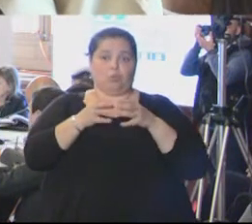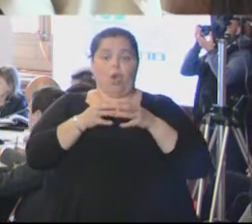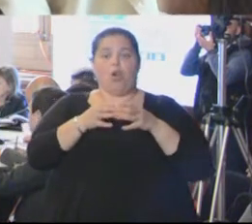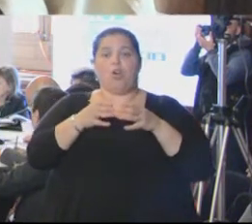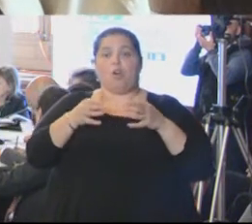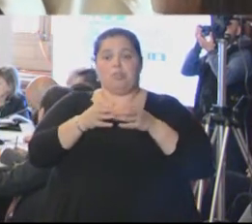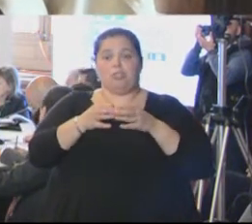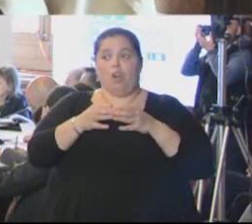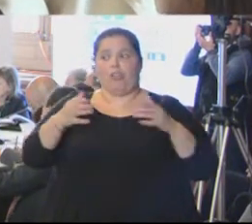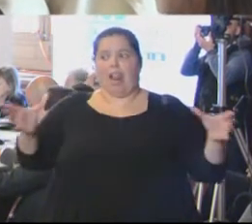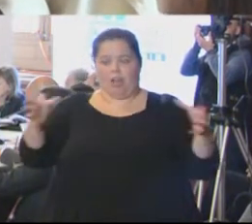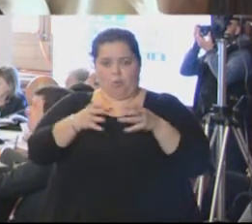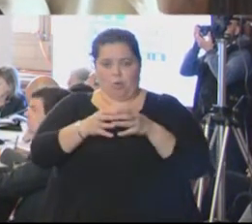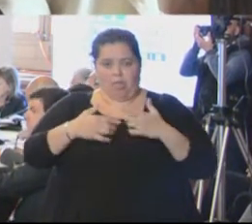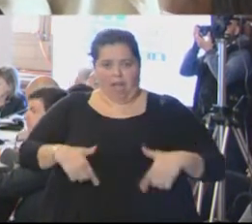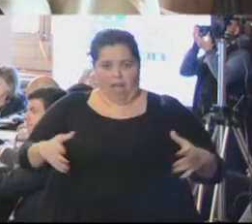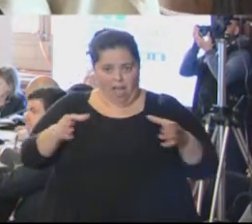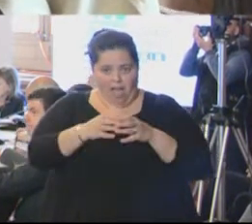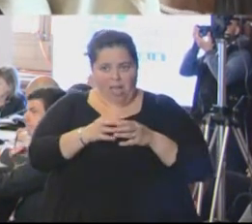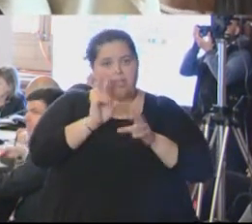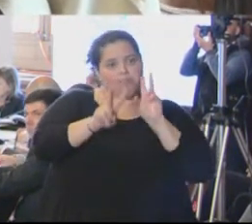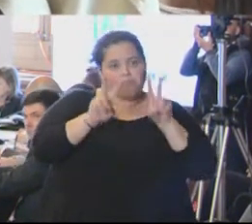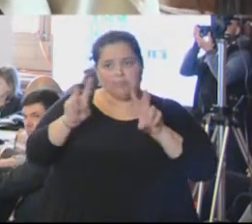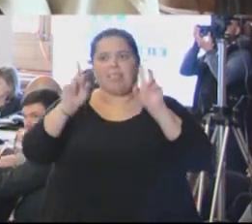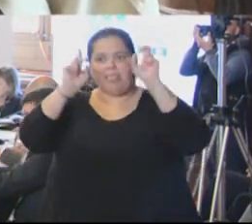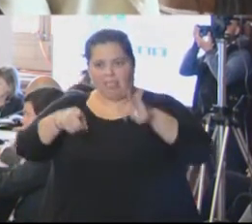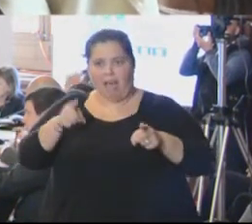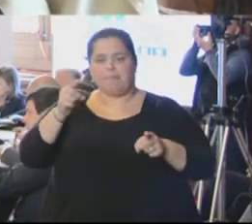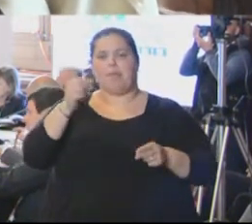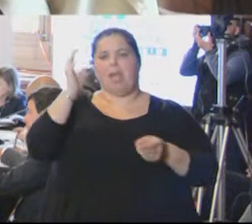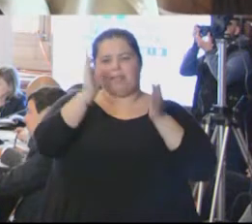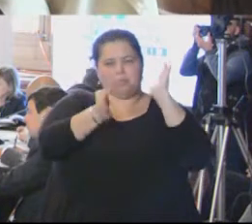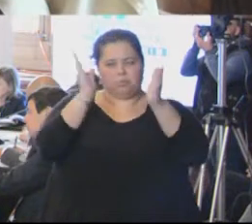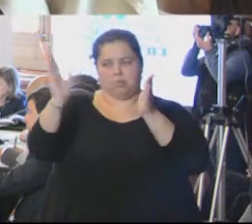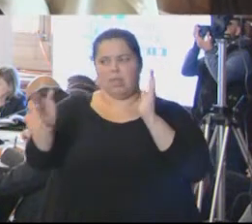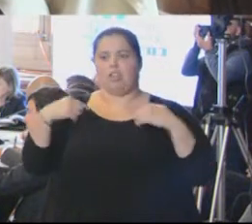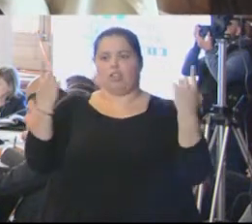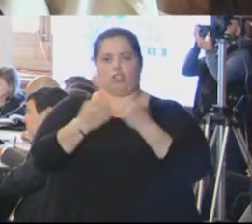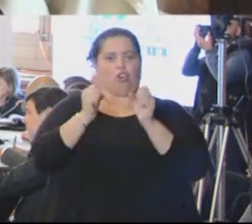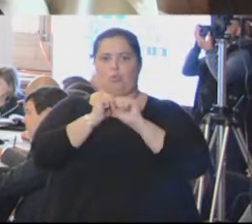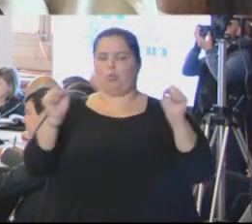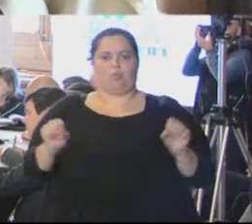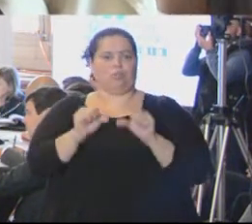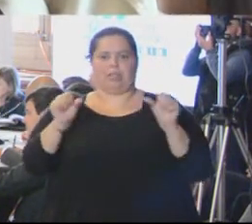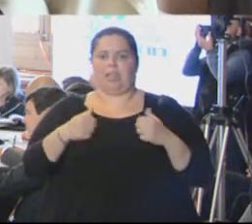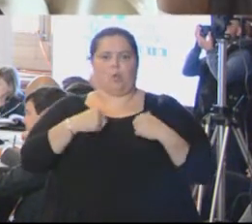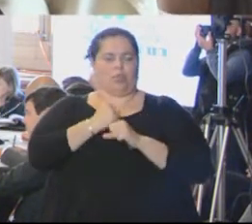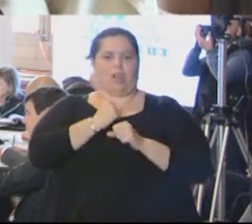y varios de los que participamos en misiones de verificación no pudimos desarrollar nuestras labores como defensores de derechos